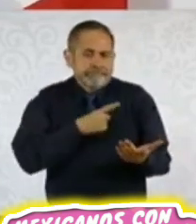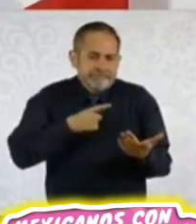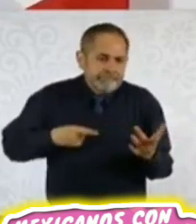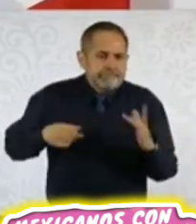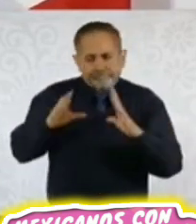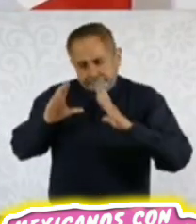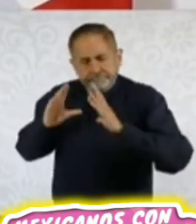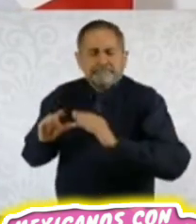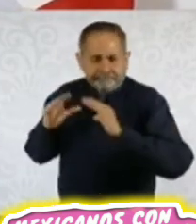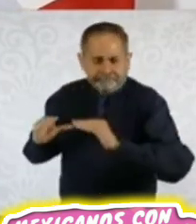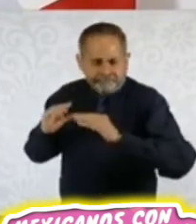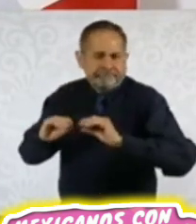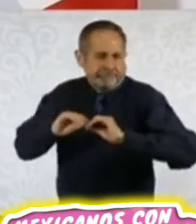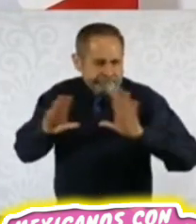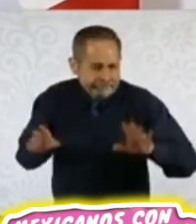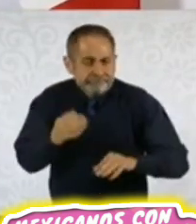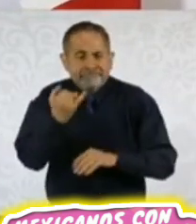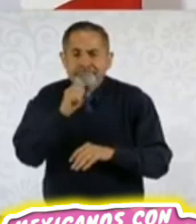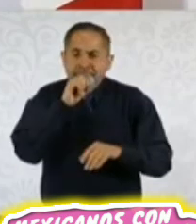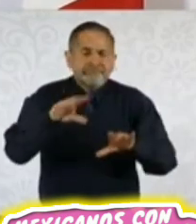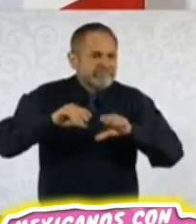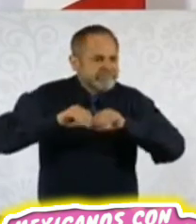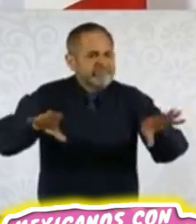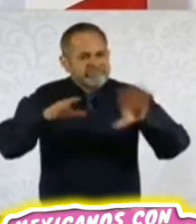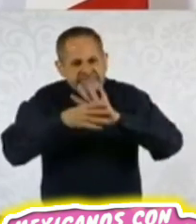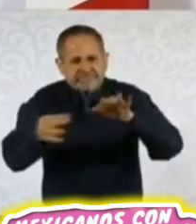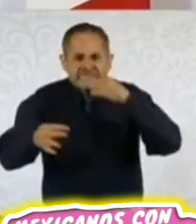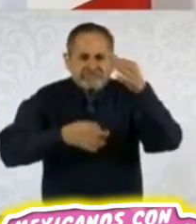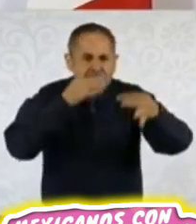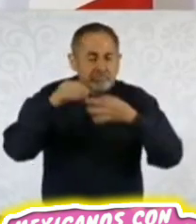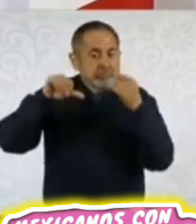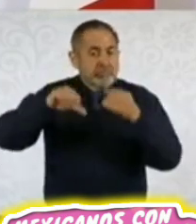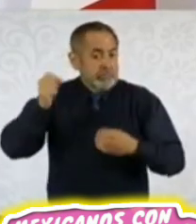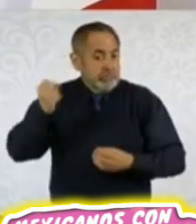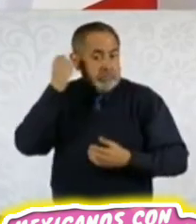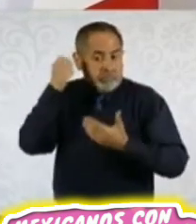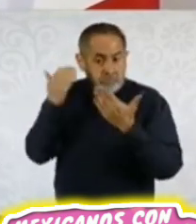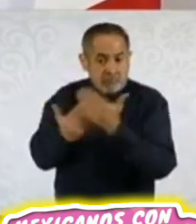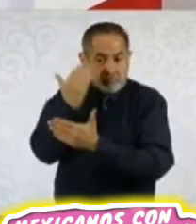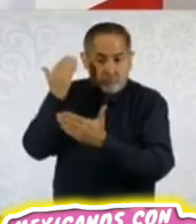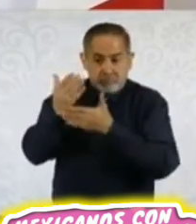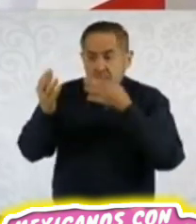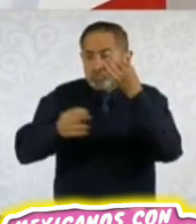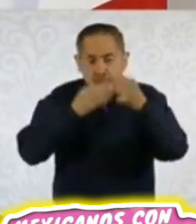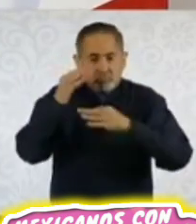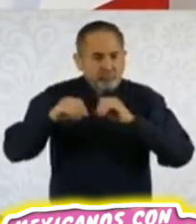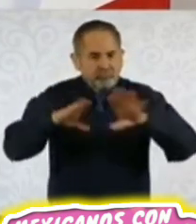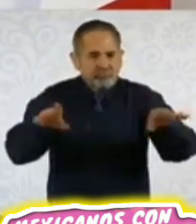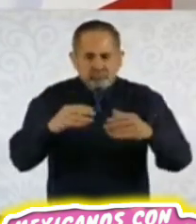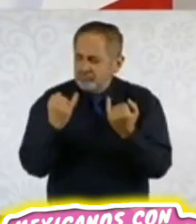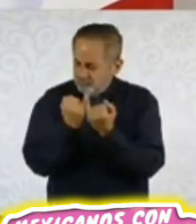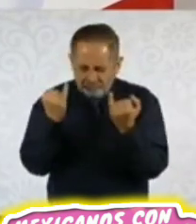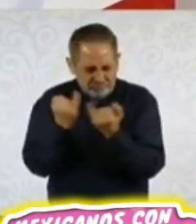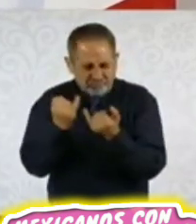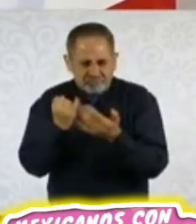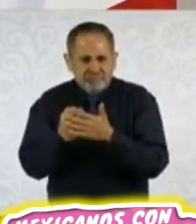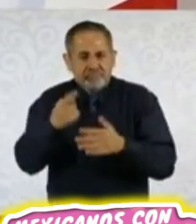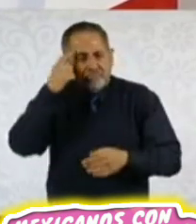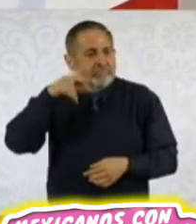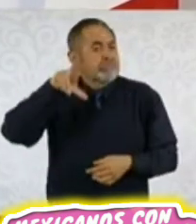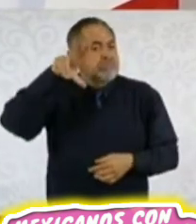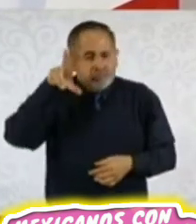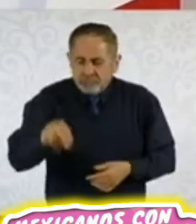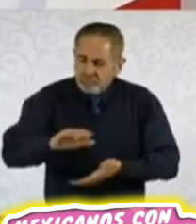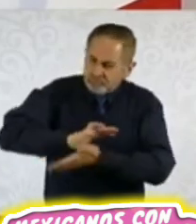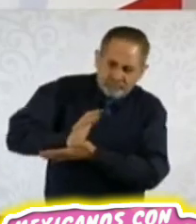haber capacitación y nos vamos a encargar aquí en la mañanera, igual que luchar contra toda forma de